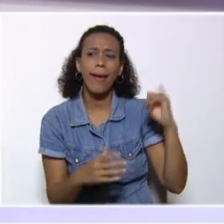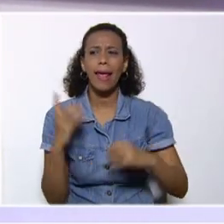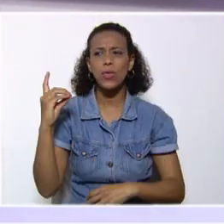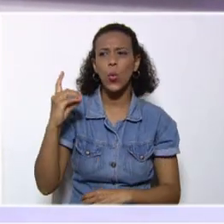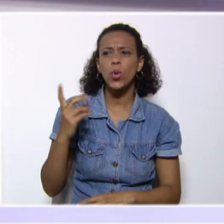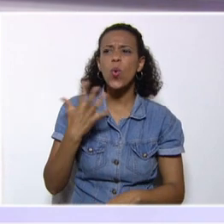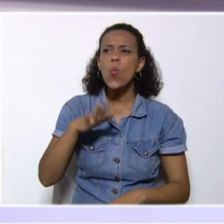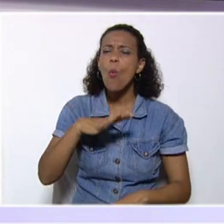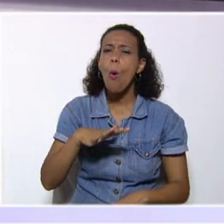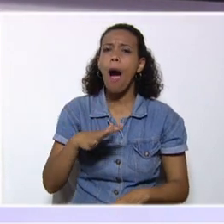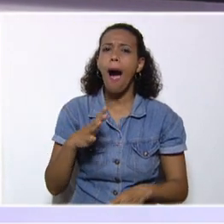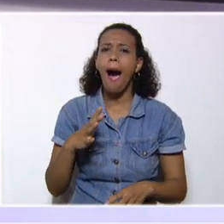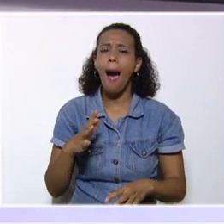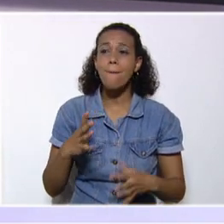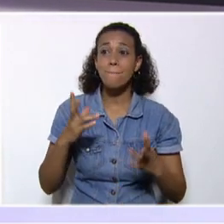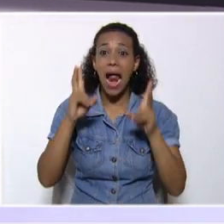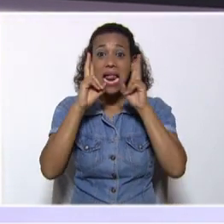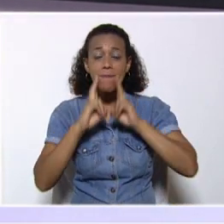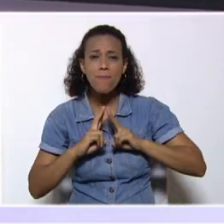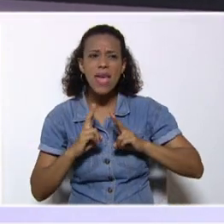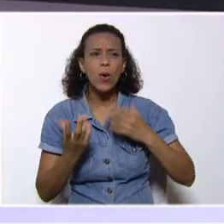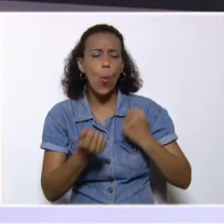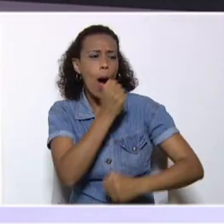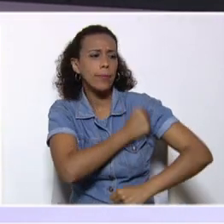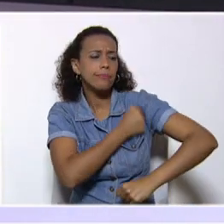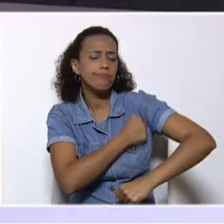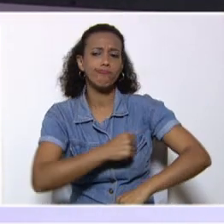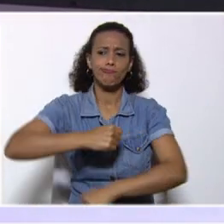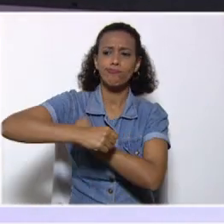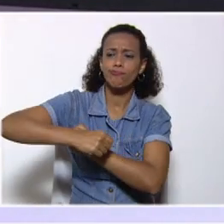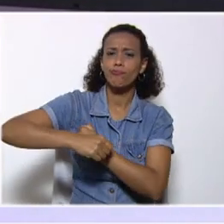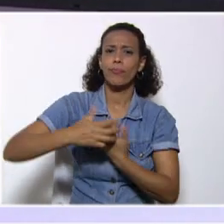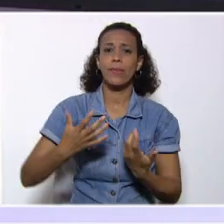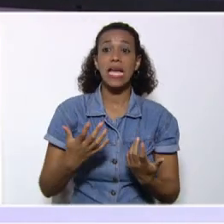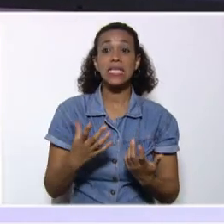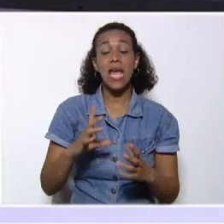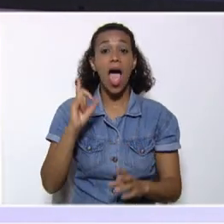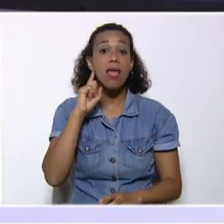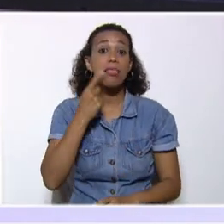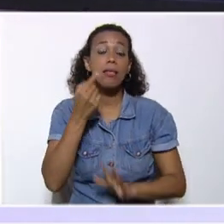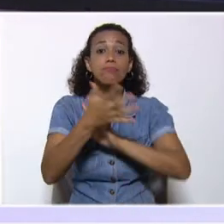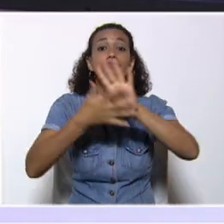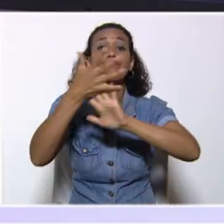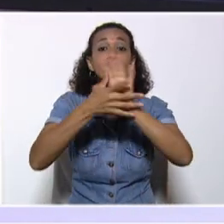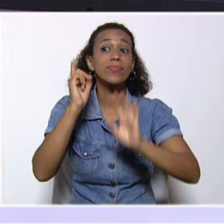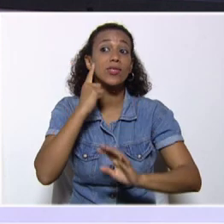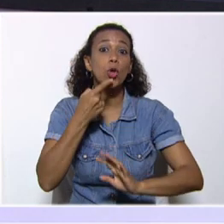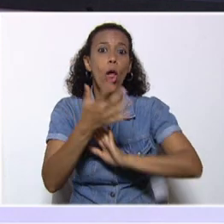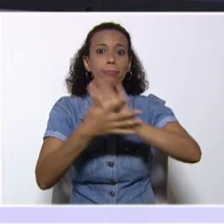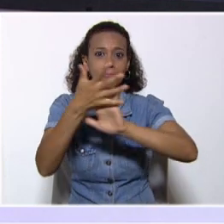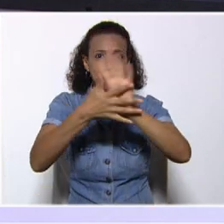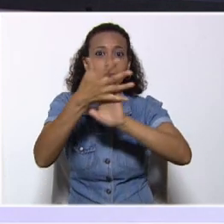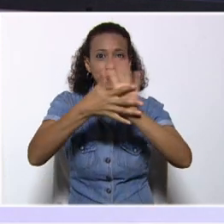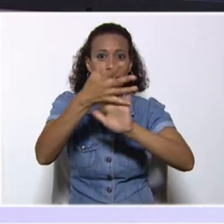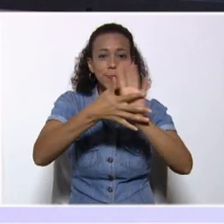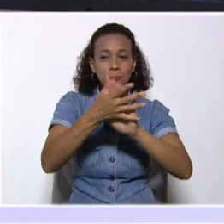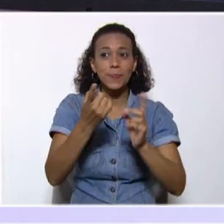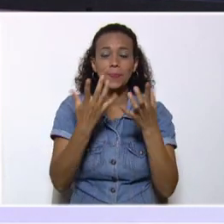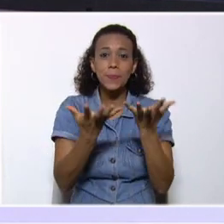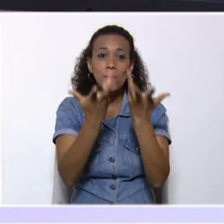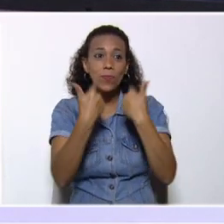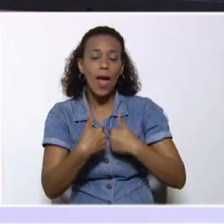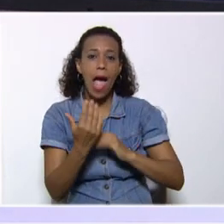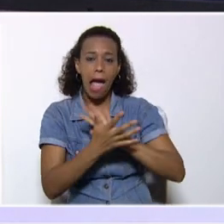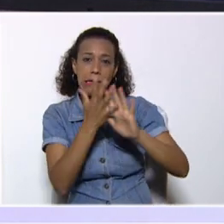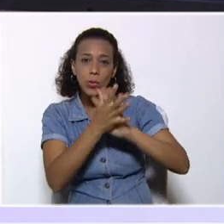qué parte del cuerpo es la que estamos aseando. Por supuesto, si nuestro niño tiene deficiencias auditivas, le podemos decir o le podemos pedir que diga